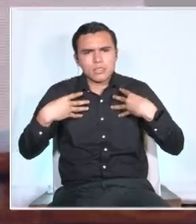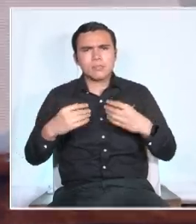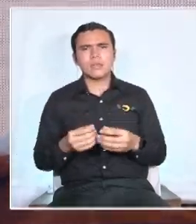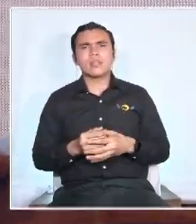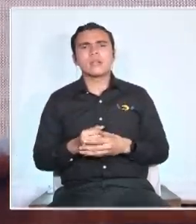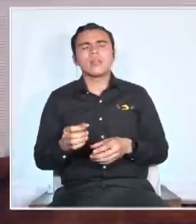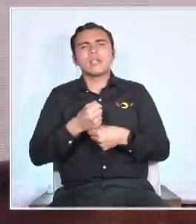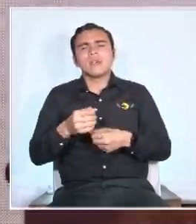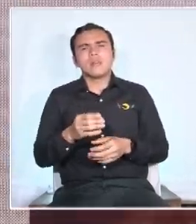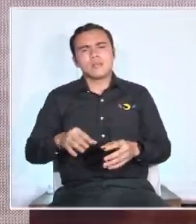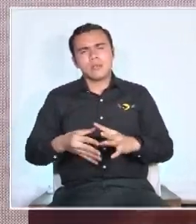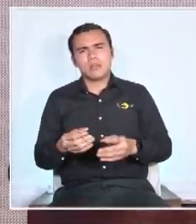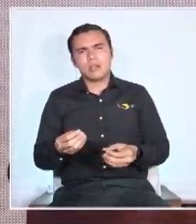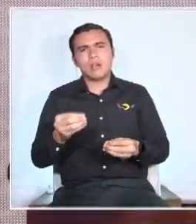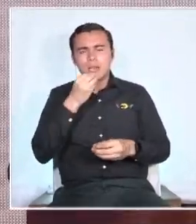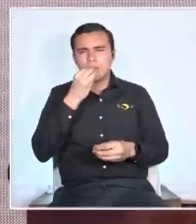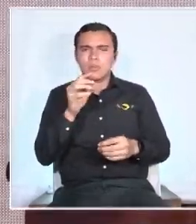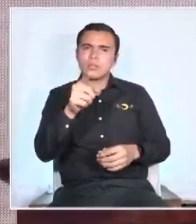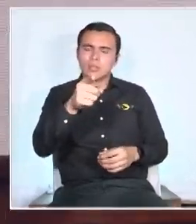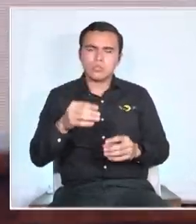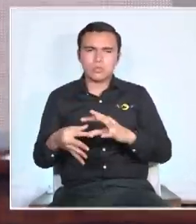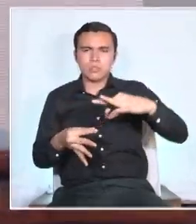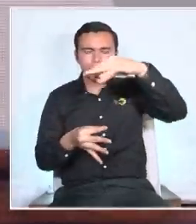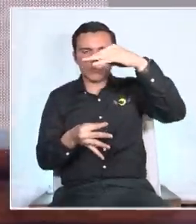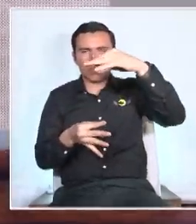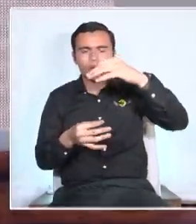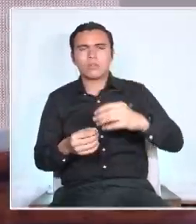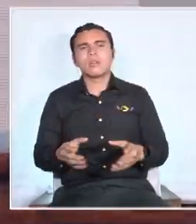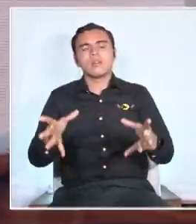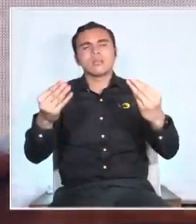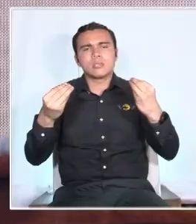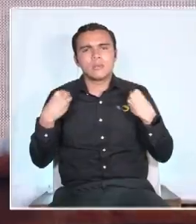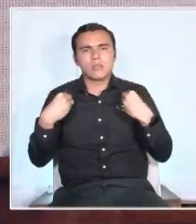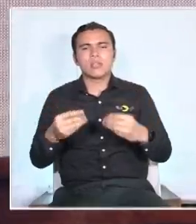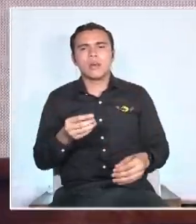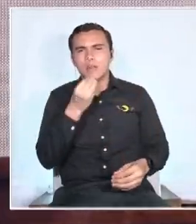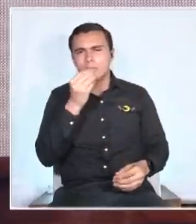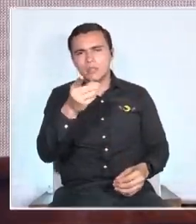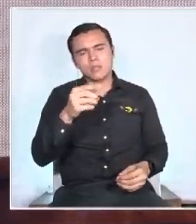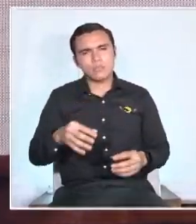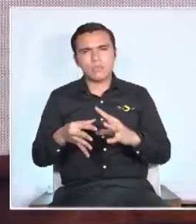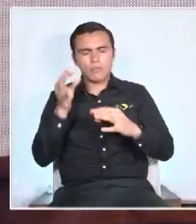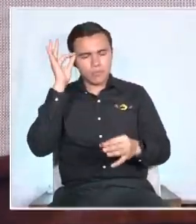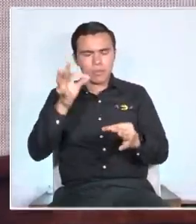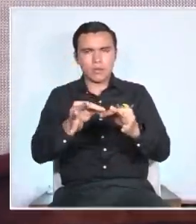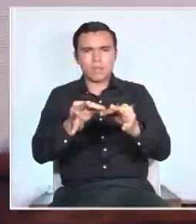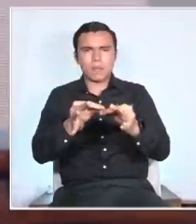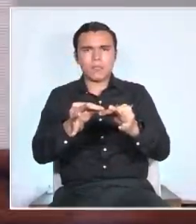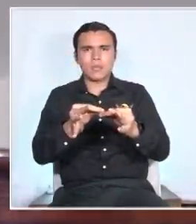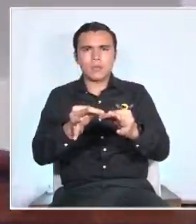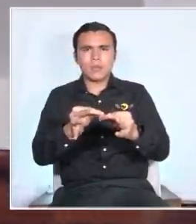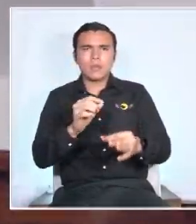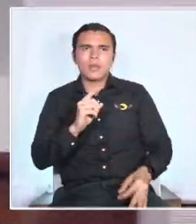le va a alimentar su espíritu. Siempre va a recibir una palabra que le va a alimentar su fe. El